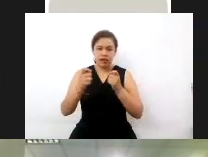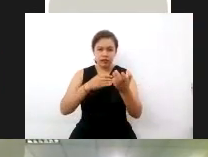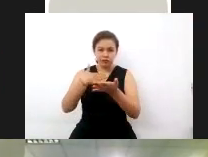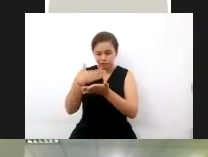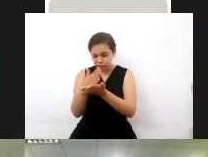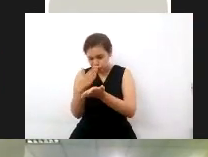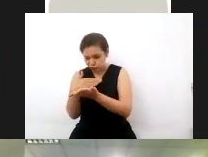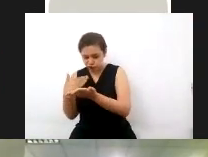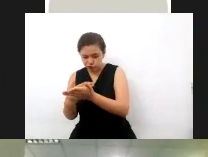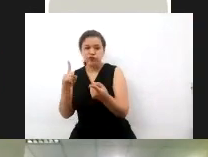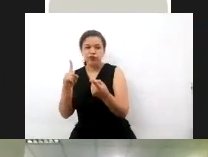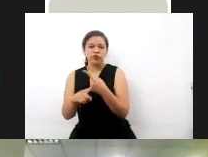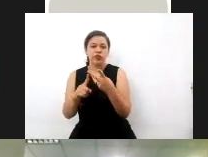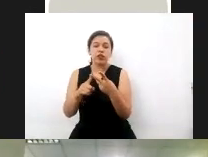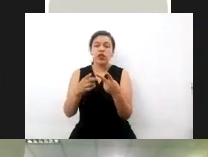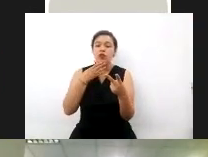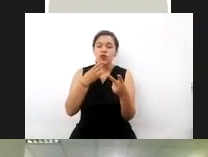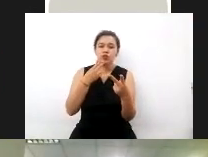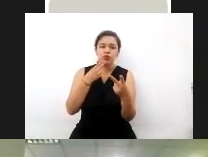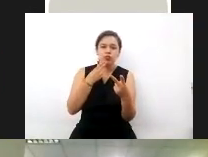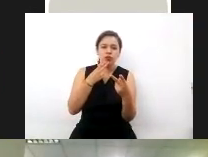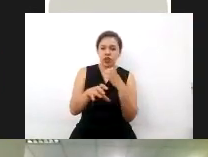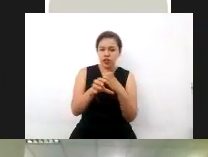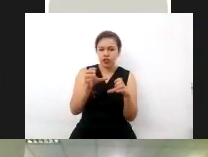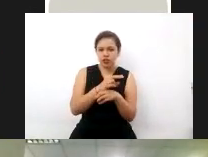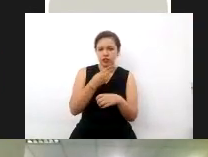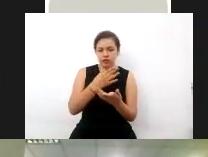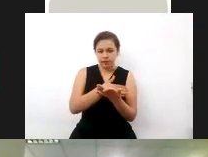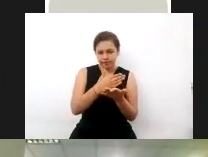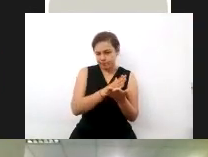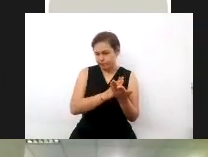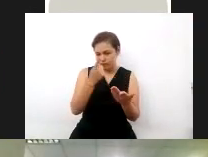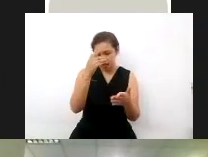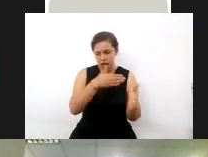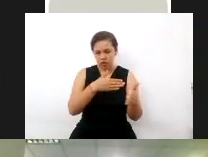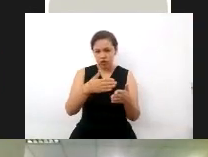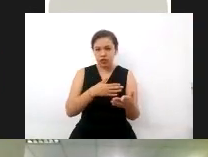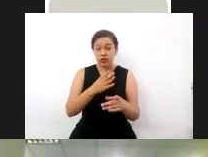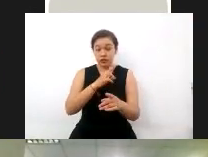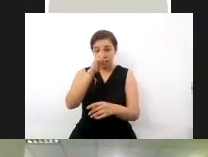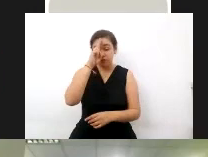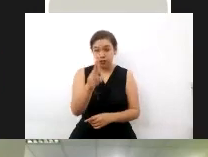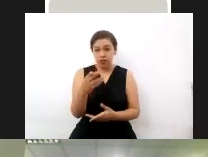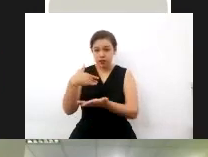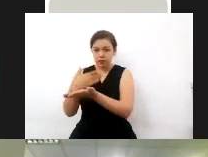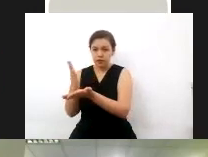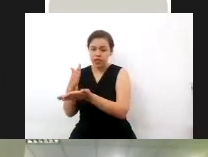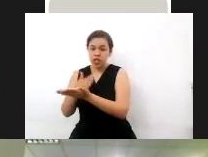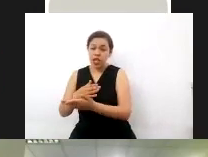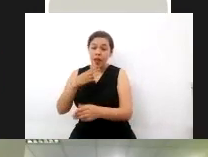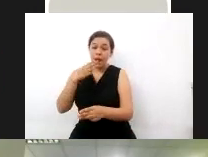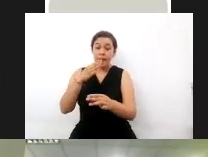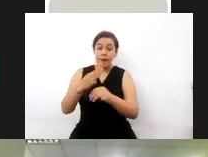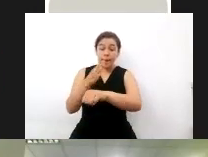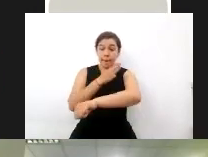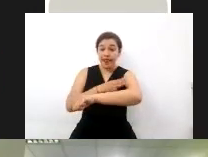un control con los utensilios que utilizamos. Por norma oficial mexicana está prohibido utilizar tablas picadoras de madera y todo lo que tenga